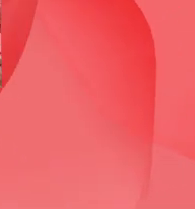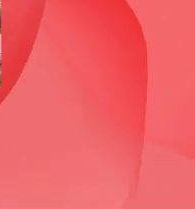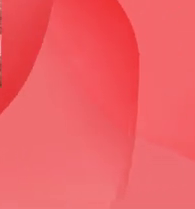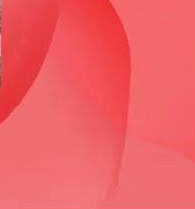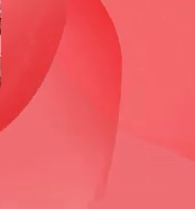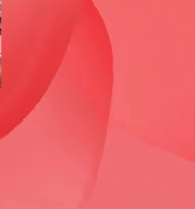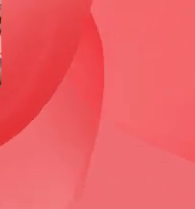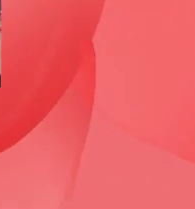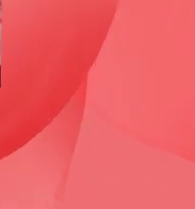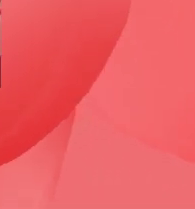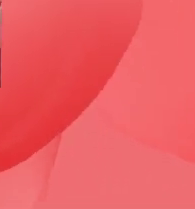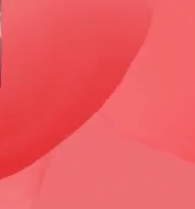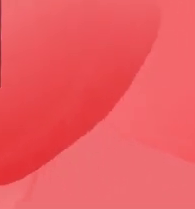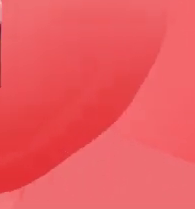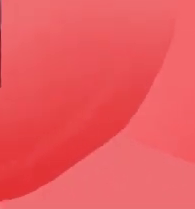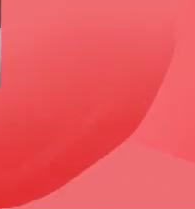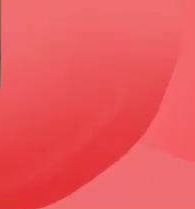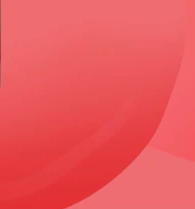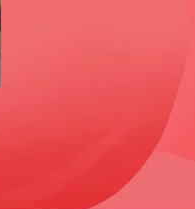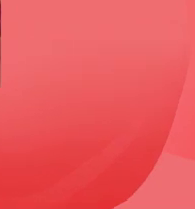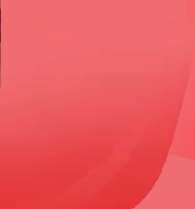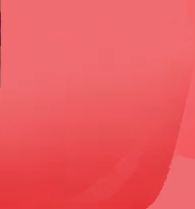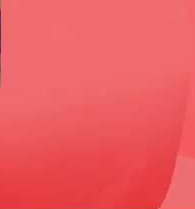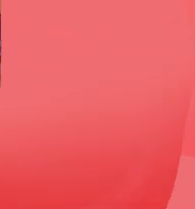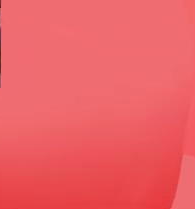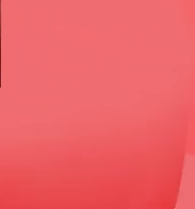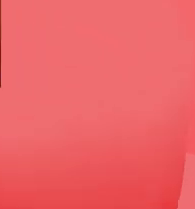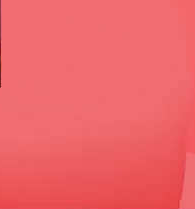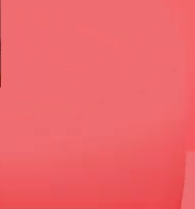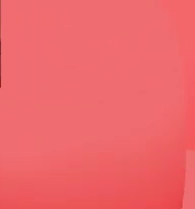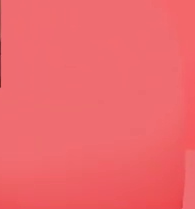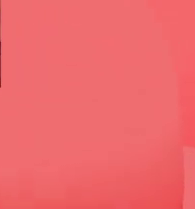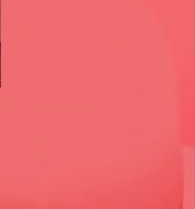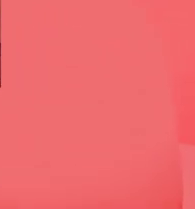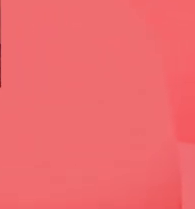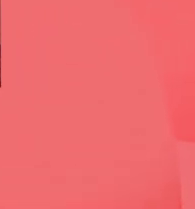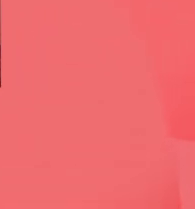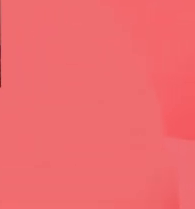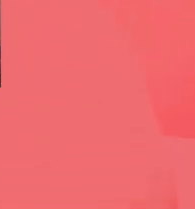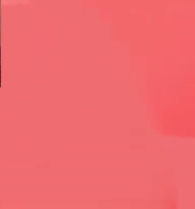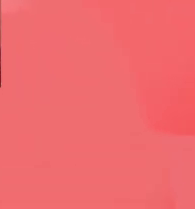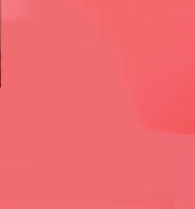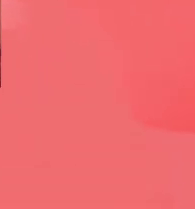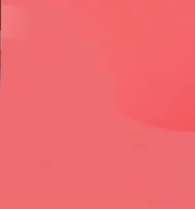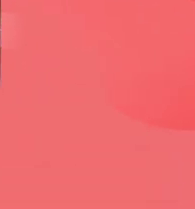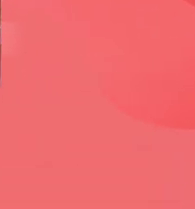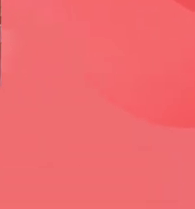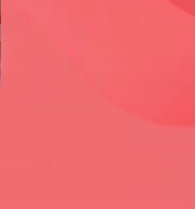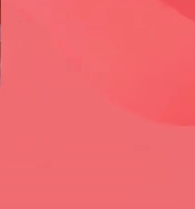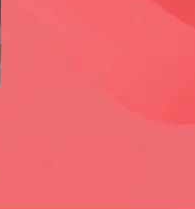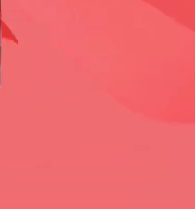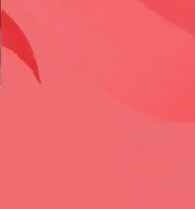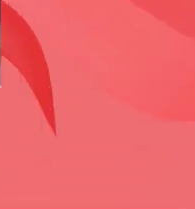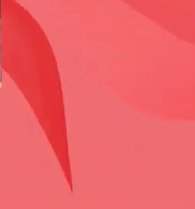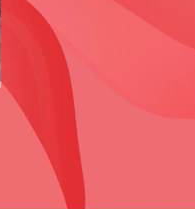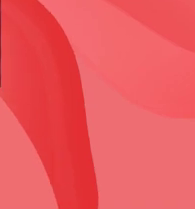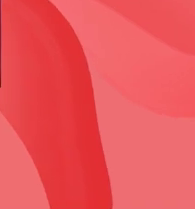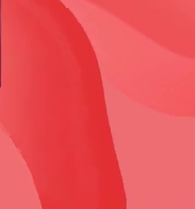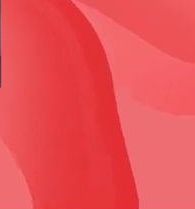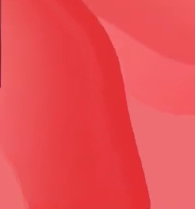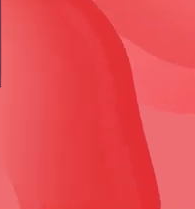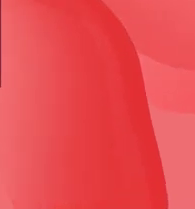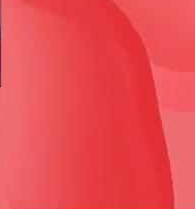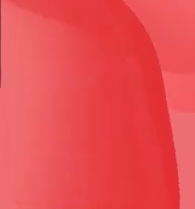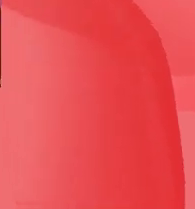Jaguares en las marañas y pájaros sobre el río, es un bello desafío